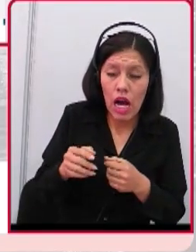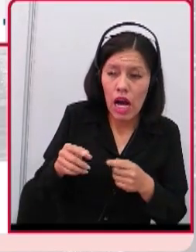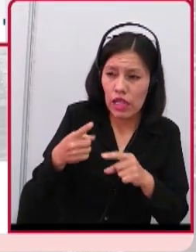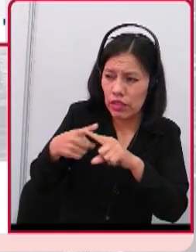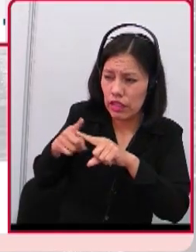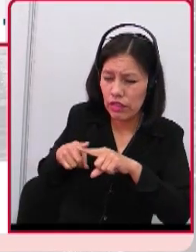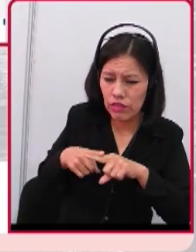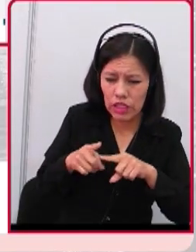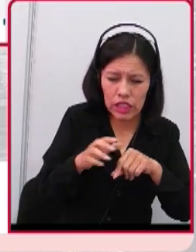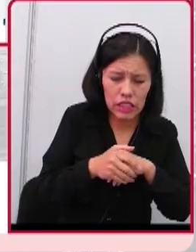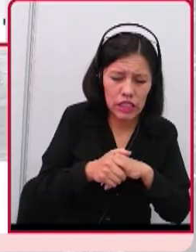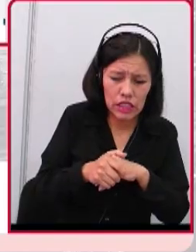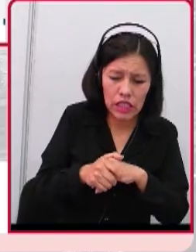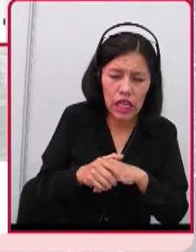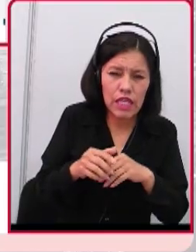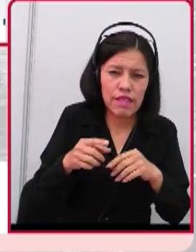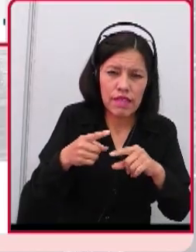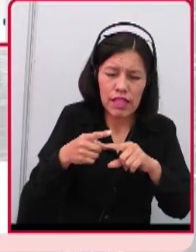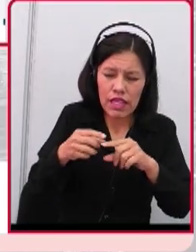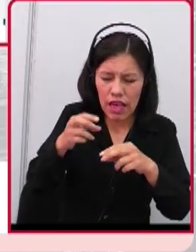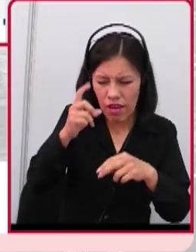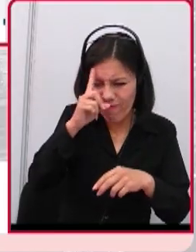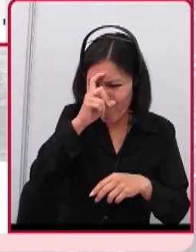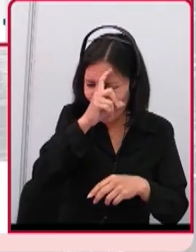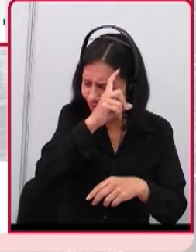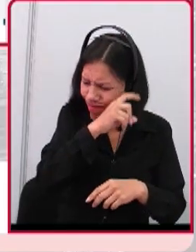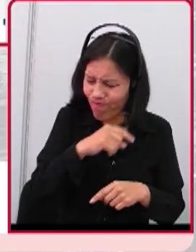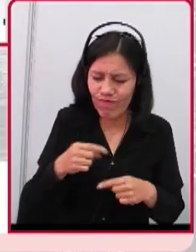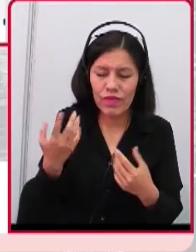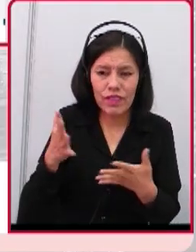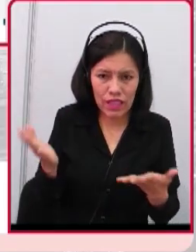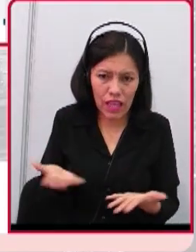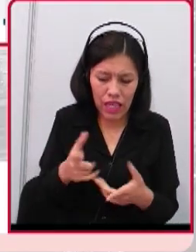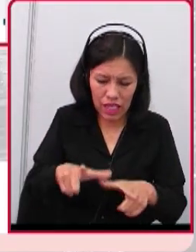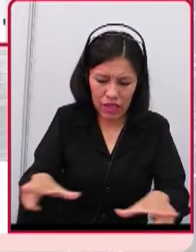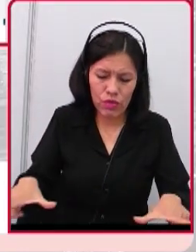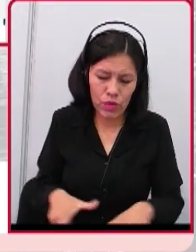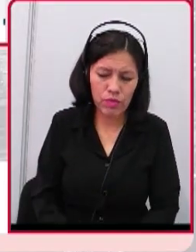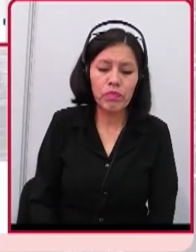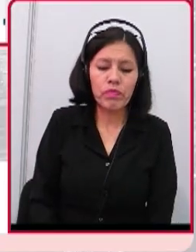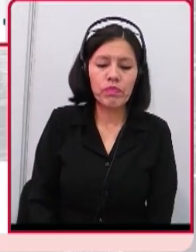variabilidad geológica que se presenta en esta área.